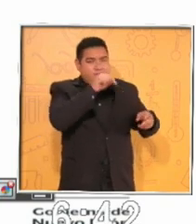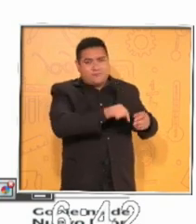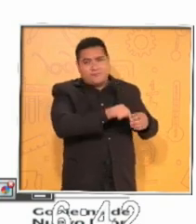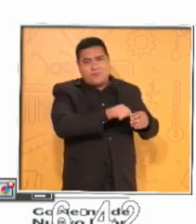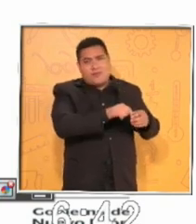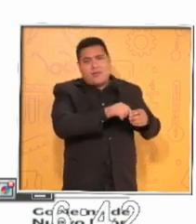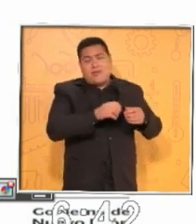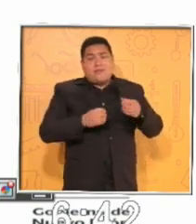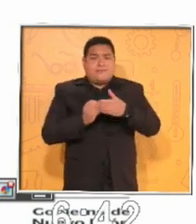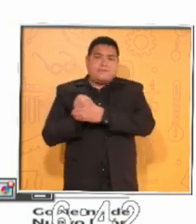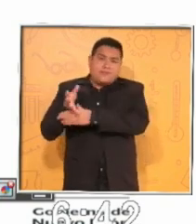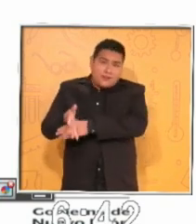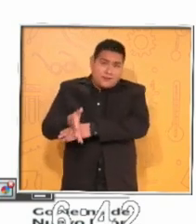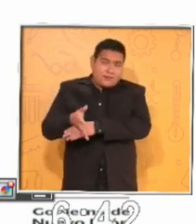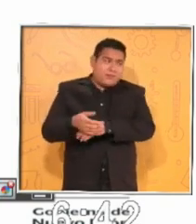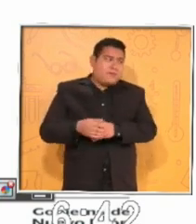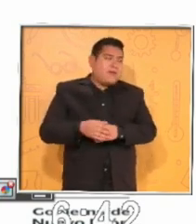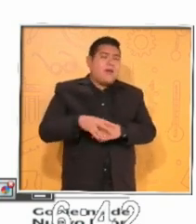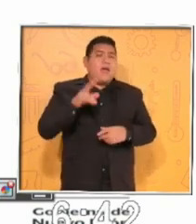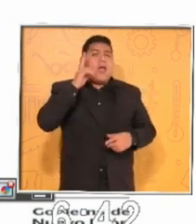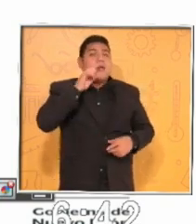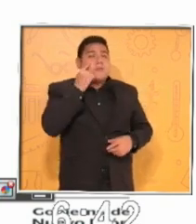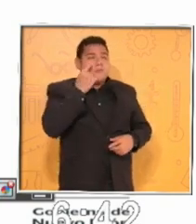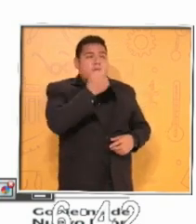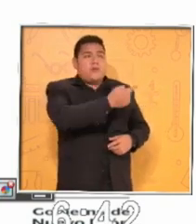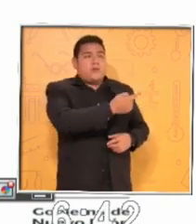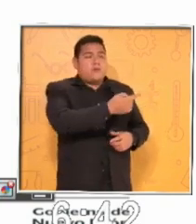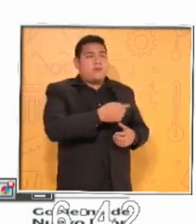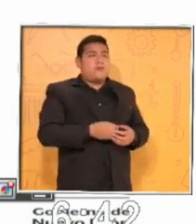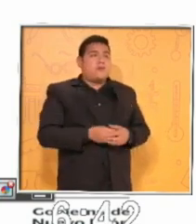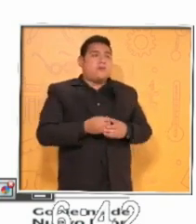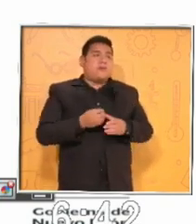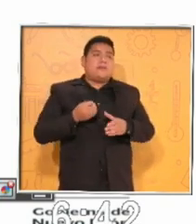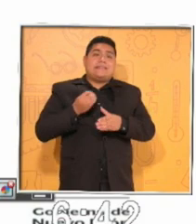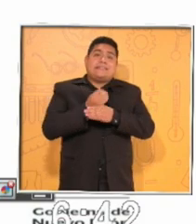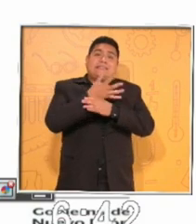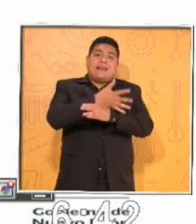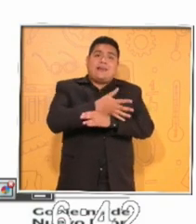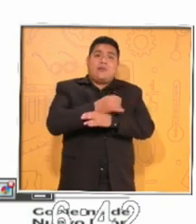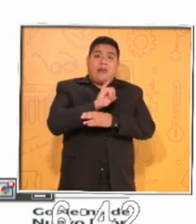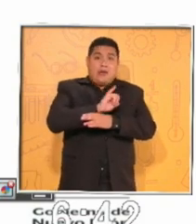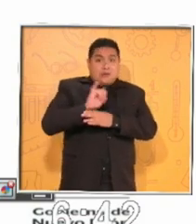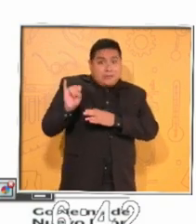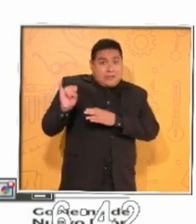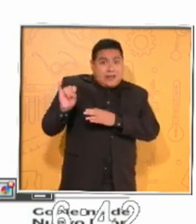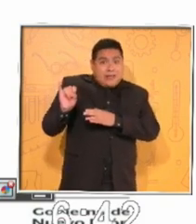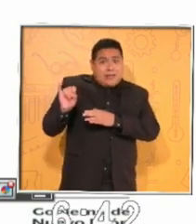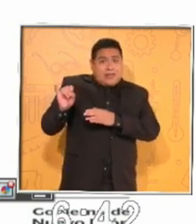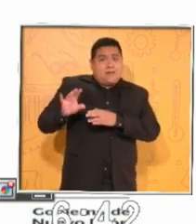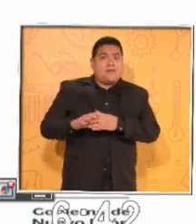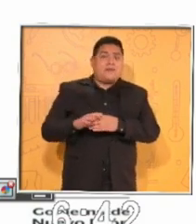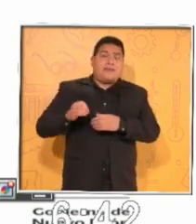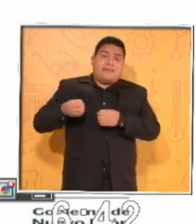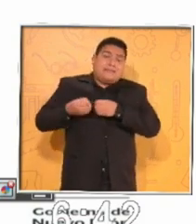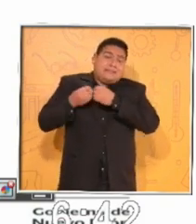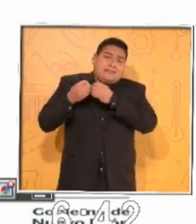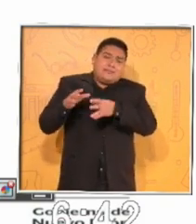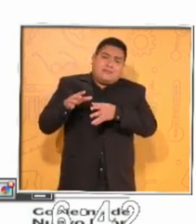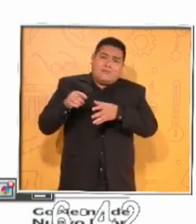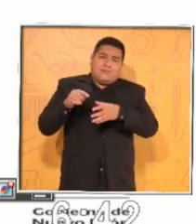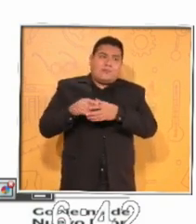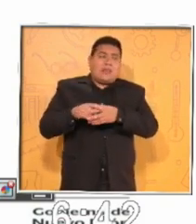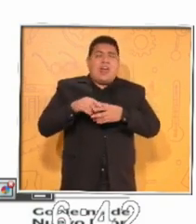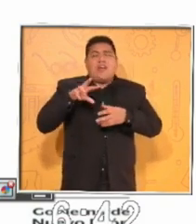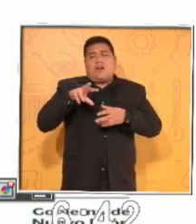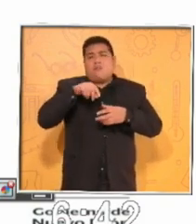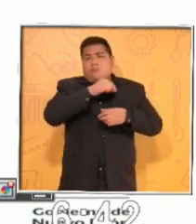de salida. Aquí lo vemos, salen por el lado izquierdo y llegan, después de dar un